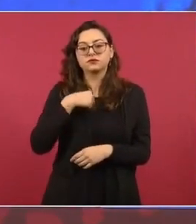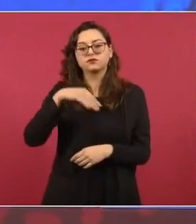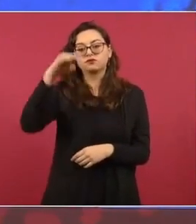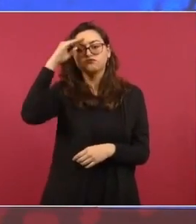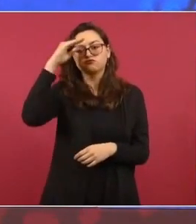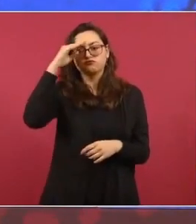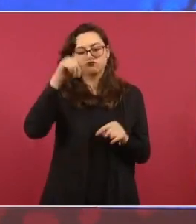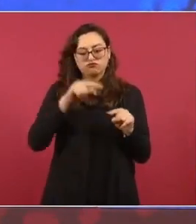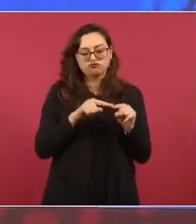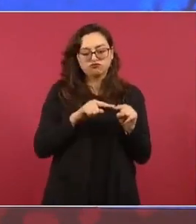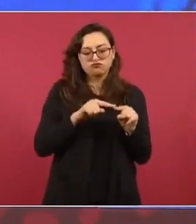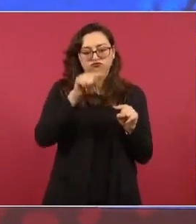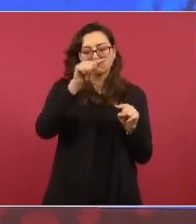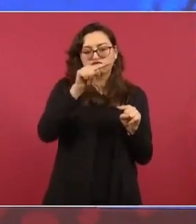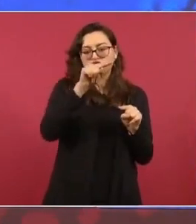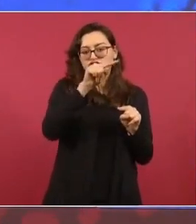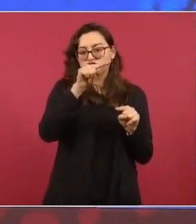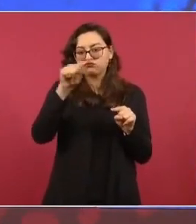aquí,